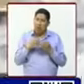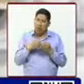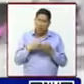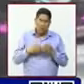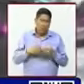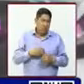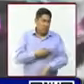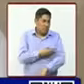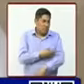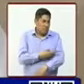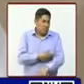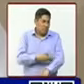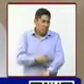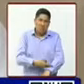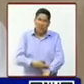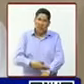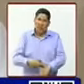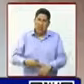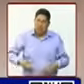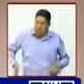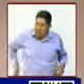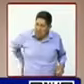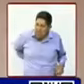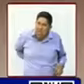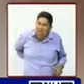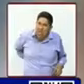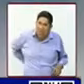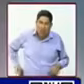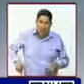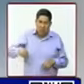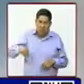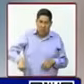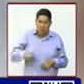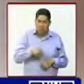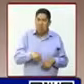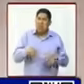En región sacra y pie. El grado de